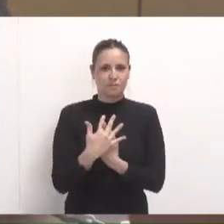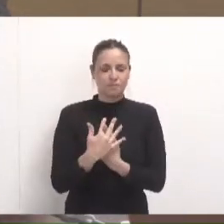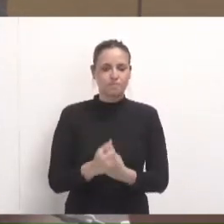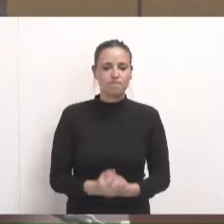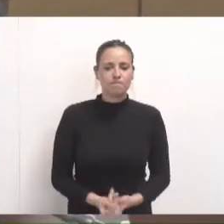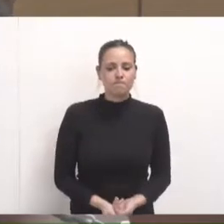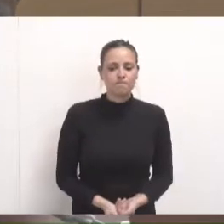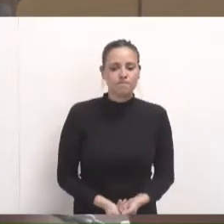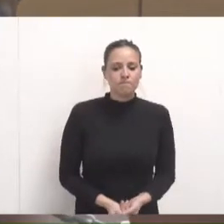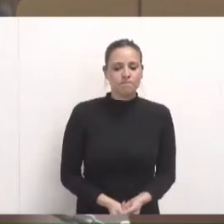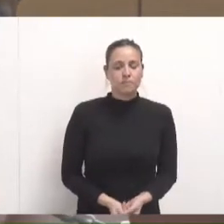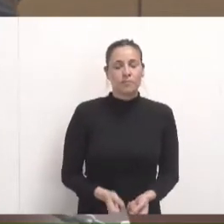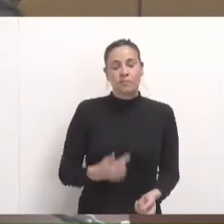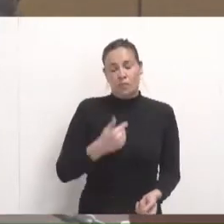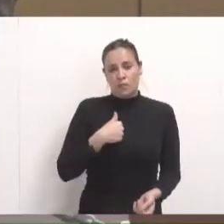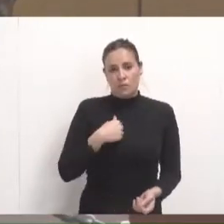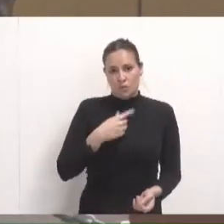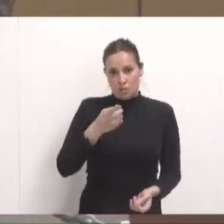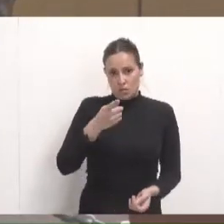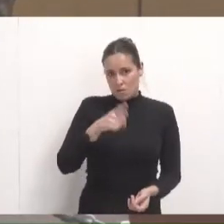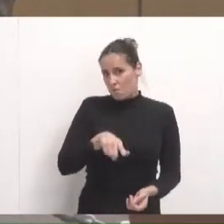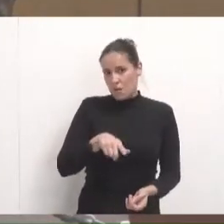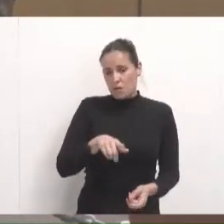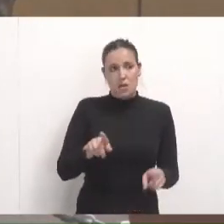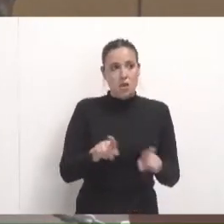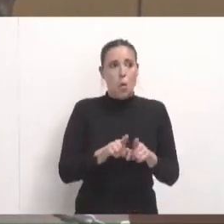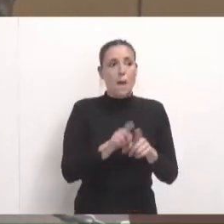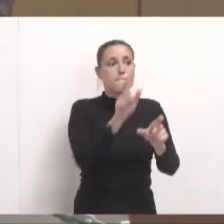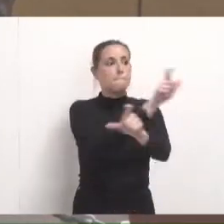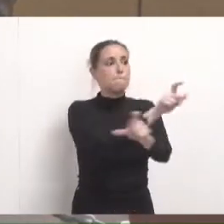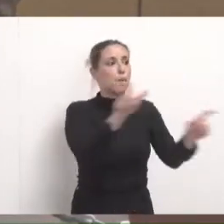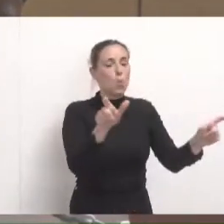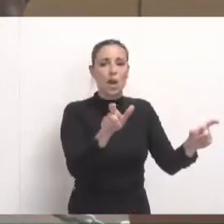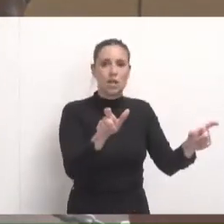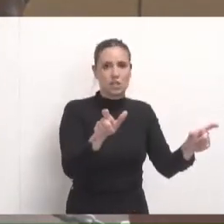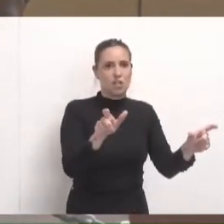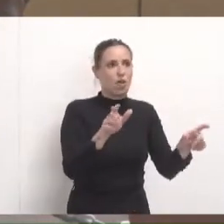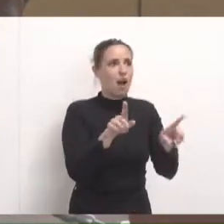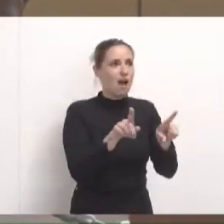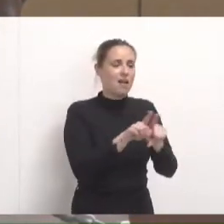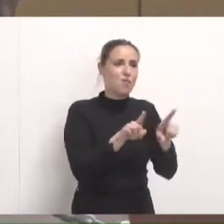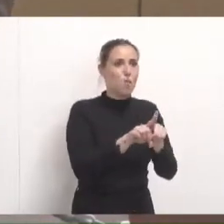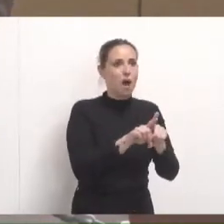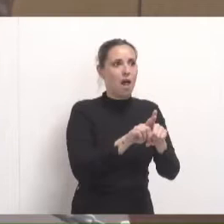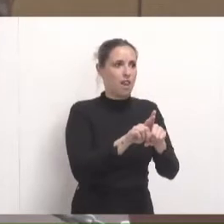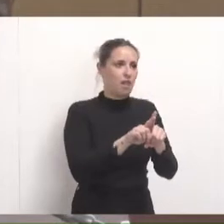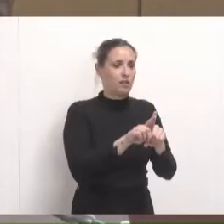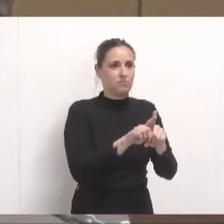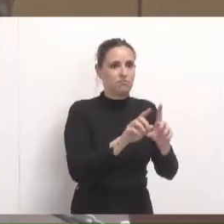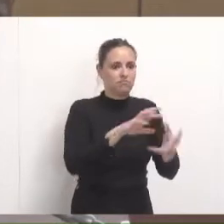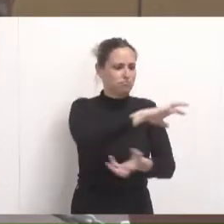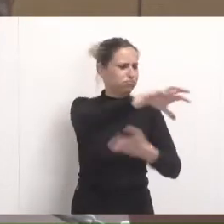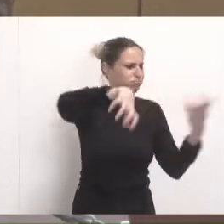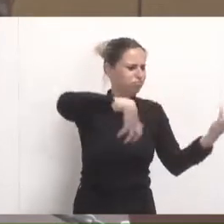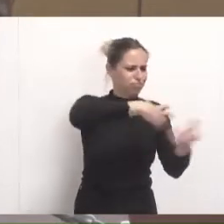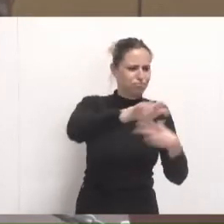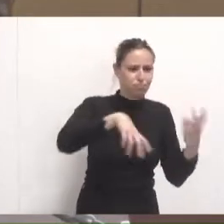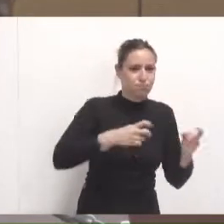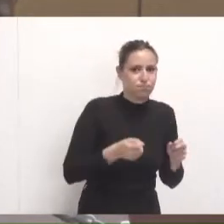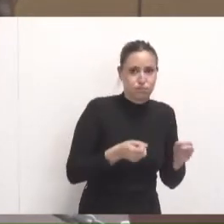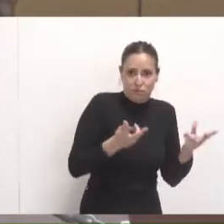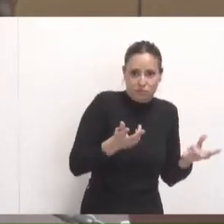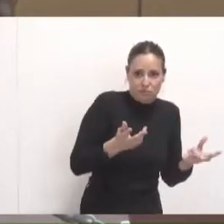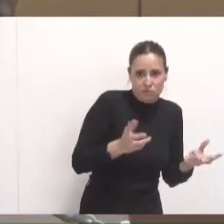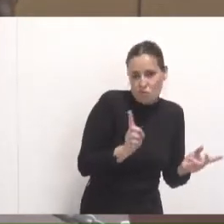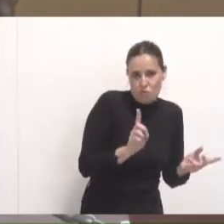soy partidario, y nuestro grupo también es partidario, de no alarmar a la población. Pero la población está alarmada en este momento, ¿no? Sobre todo porque no